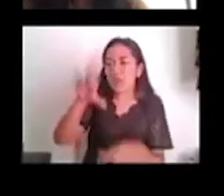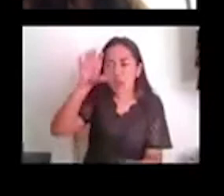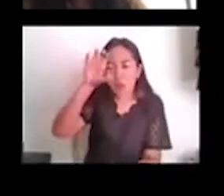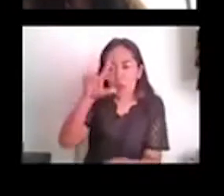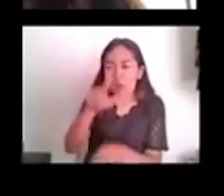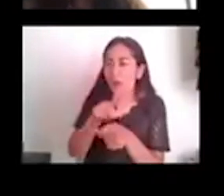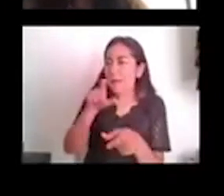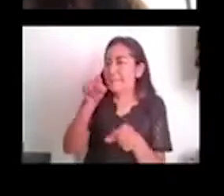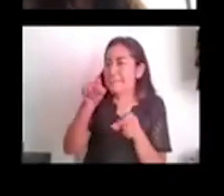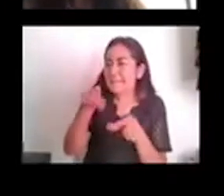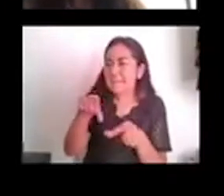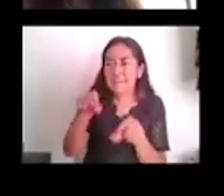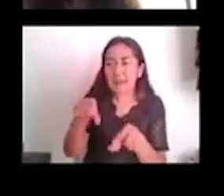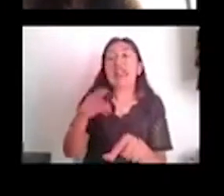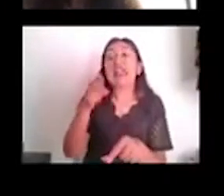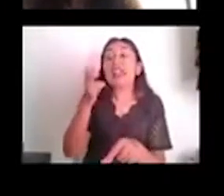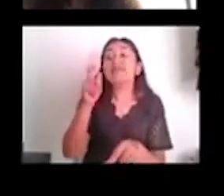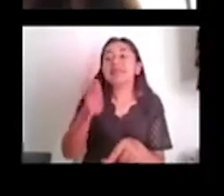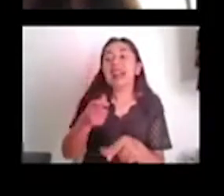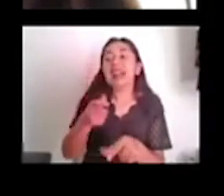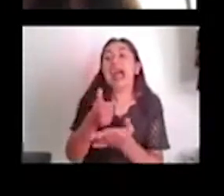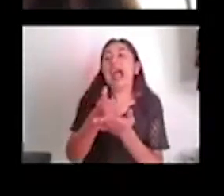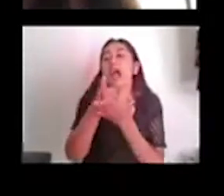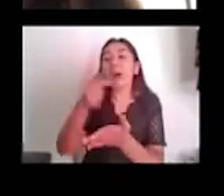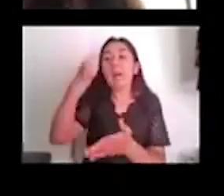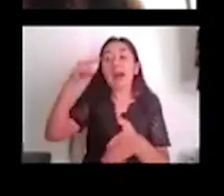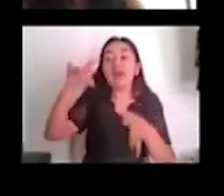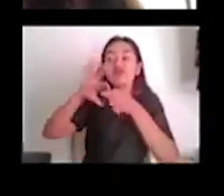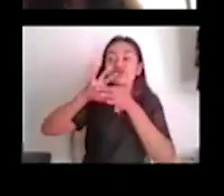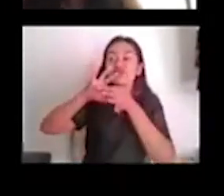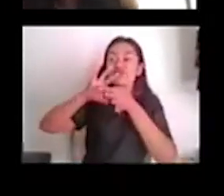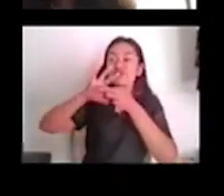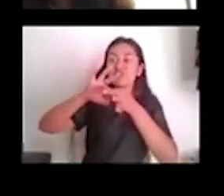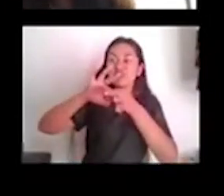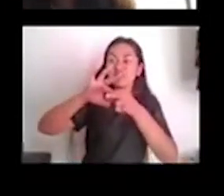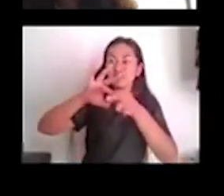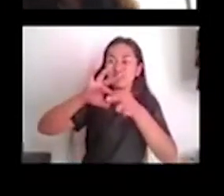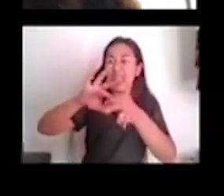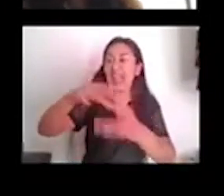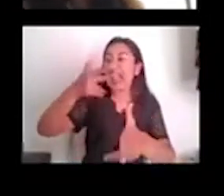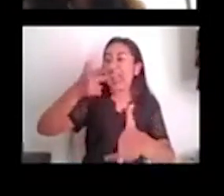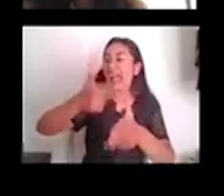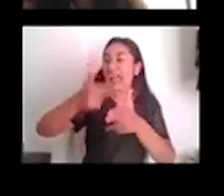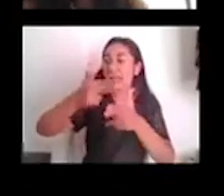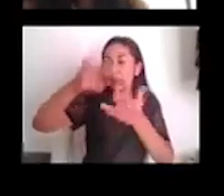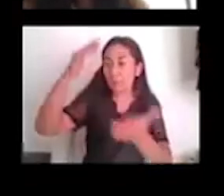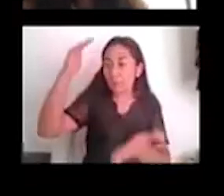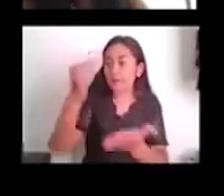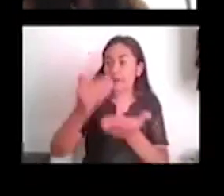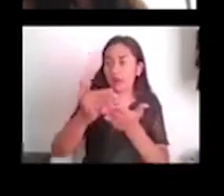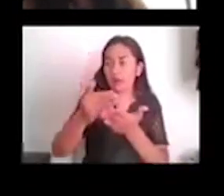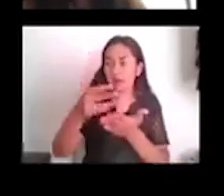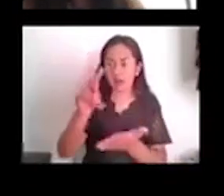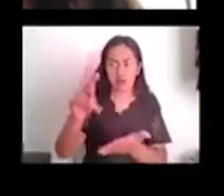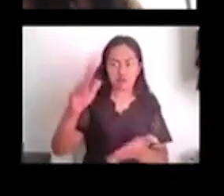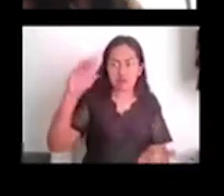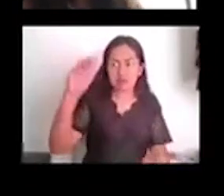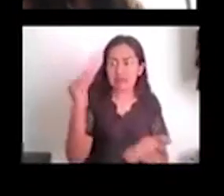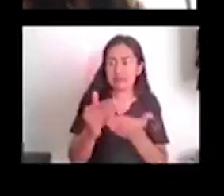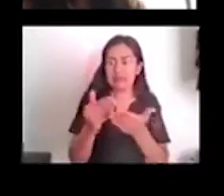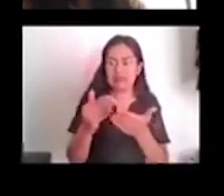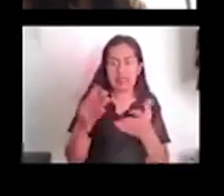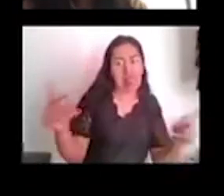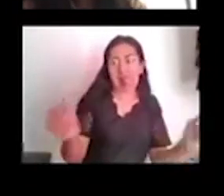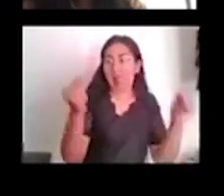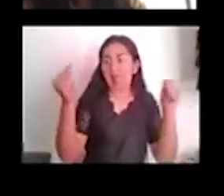mantengan unidos hasta el final. Que en realidad lo vemos como un final, pero no fue un final tan drástico como lo hemos planteado. También